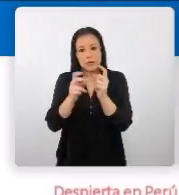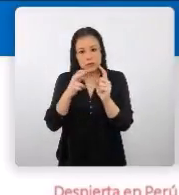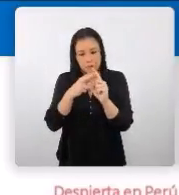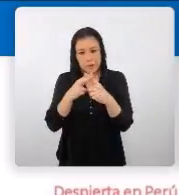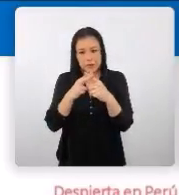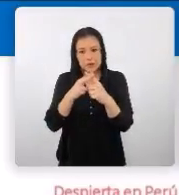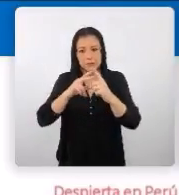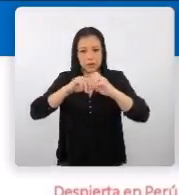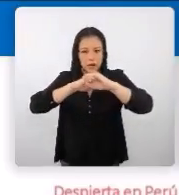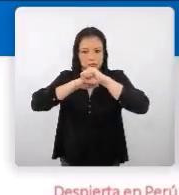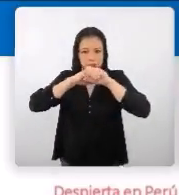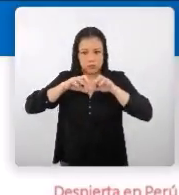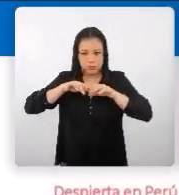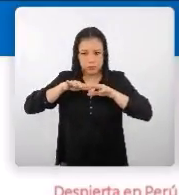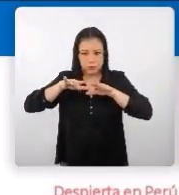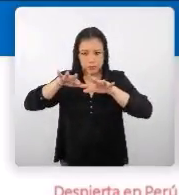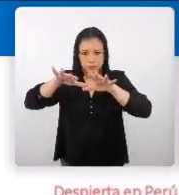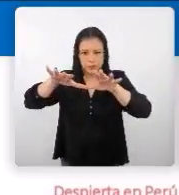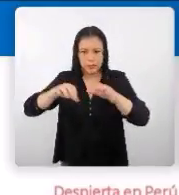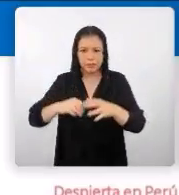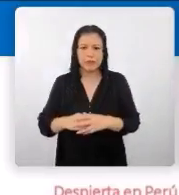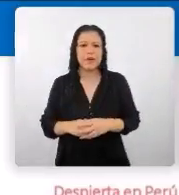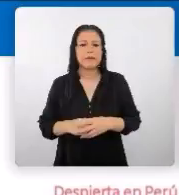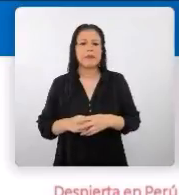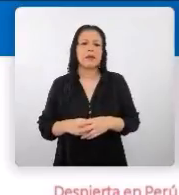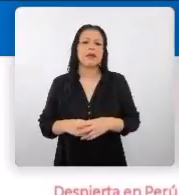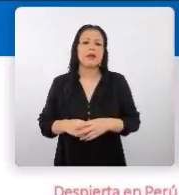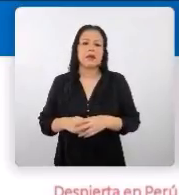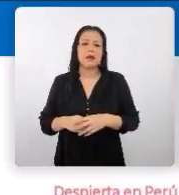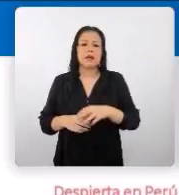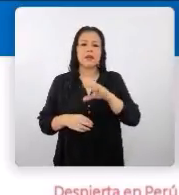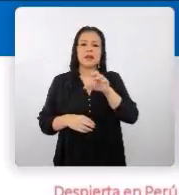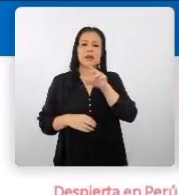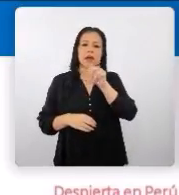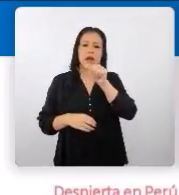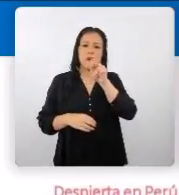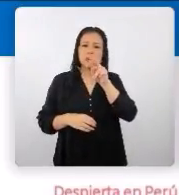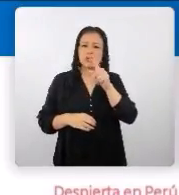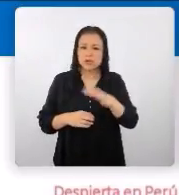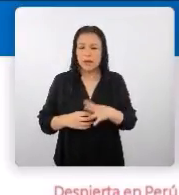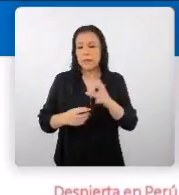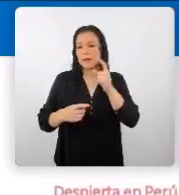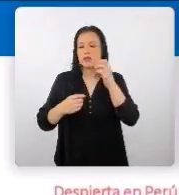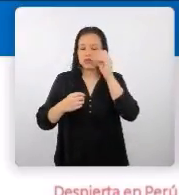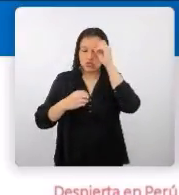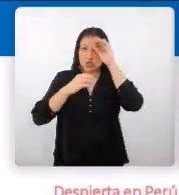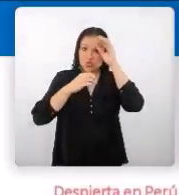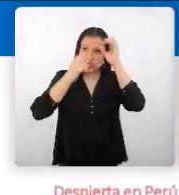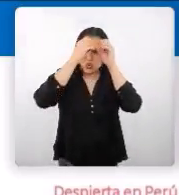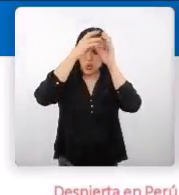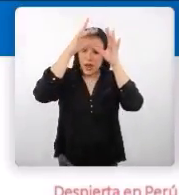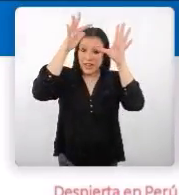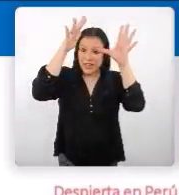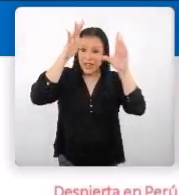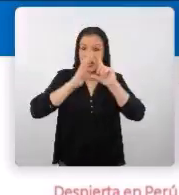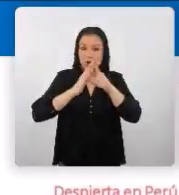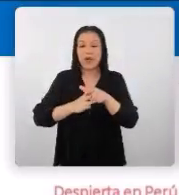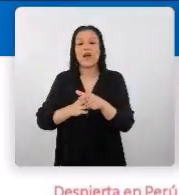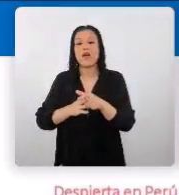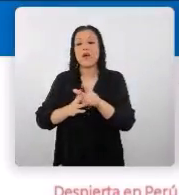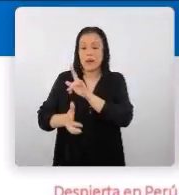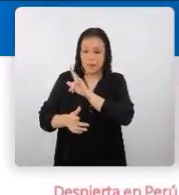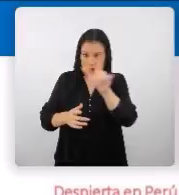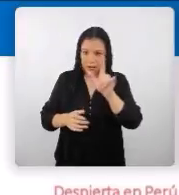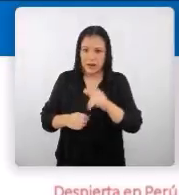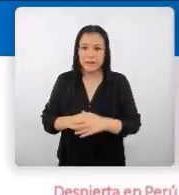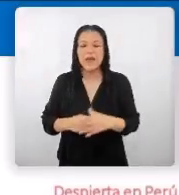la campaña de Dream Then Travel, que es primero sueño, después viaja, que era más que todo una campaña inspiracional, ¿no?